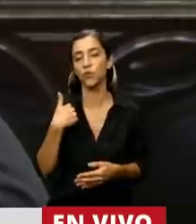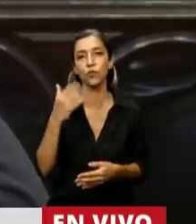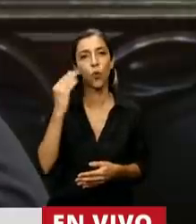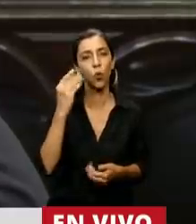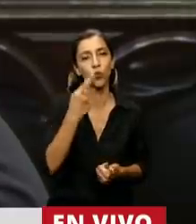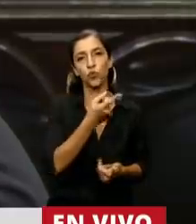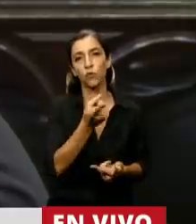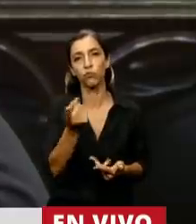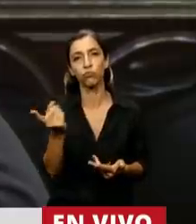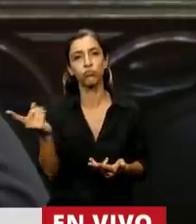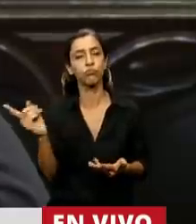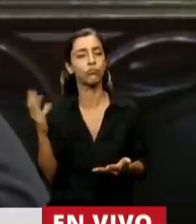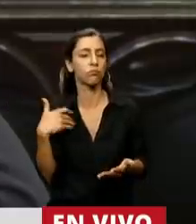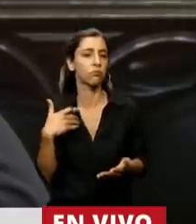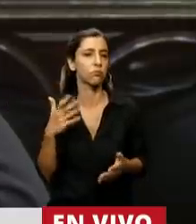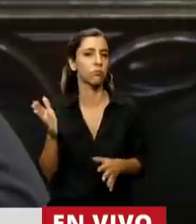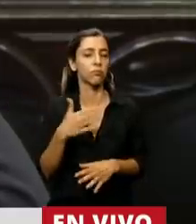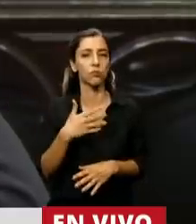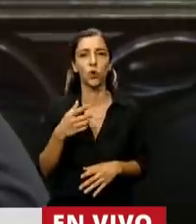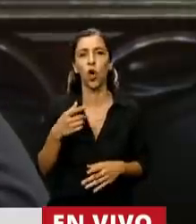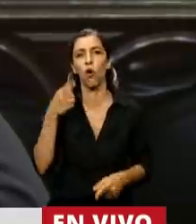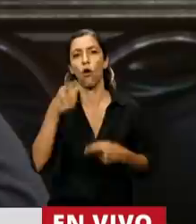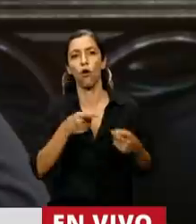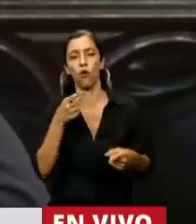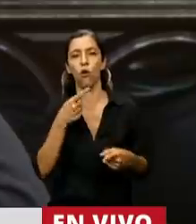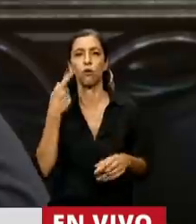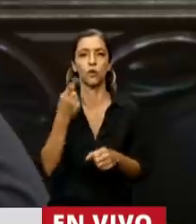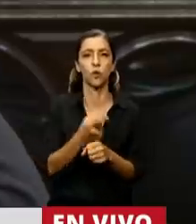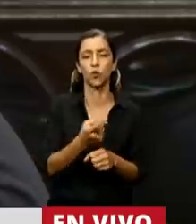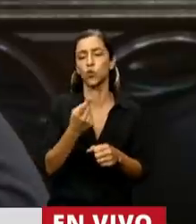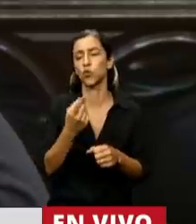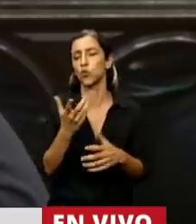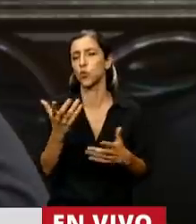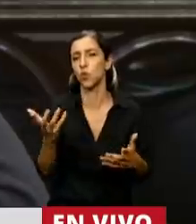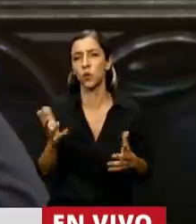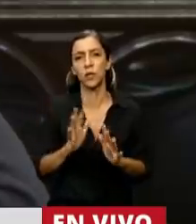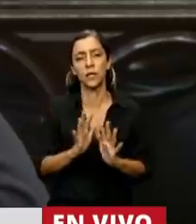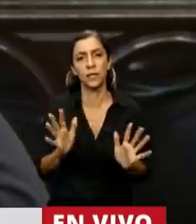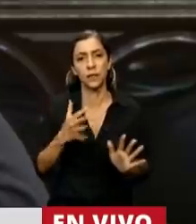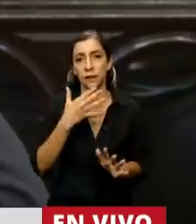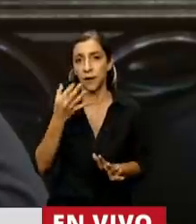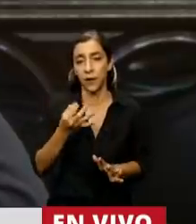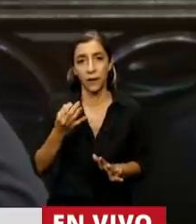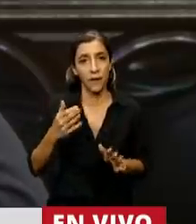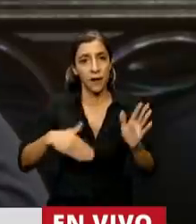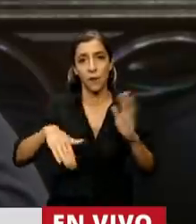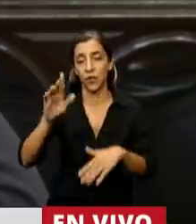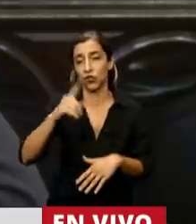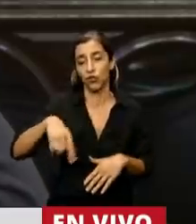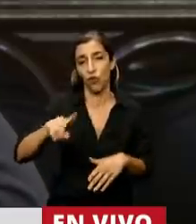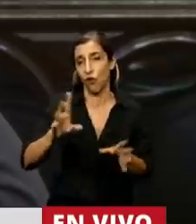atribuyen los acusados de los insultos se les dice cosas la verdad que si algo han hecho la mayoría de sus integrantes